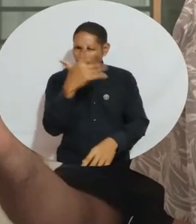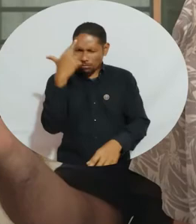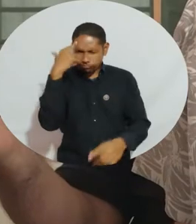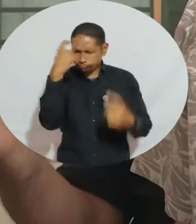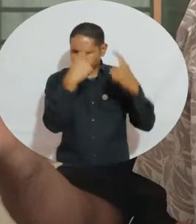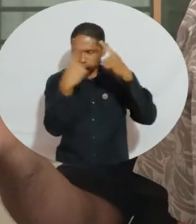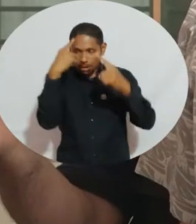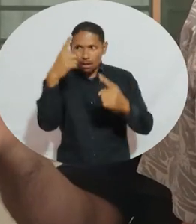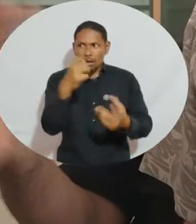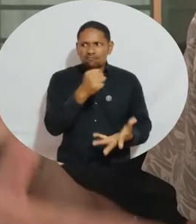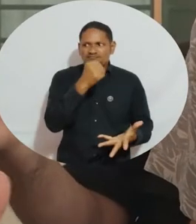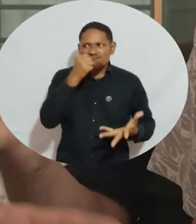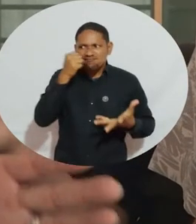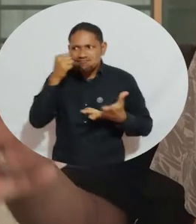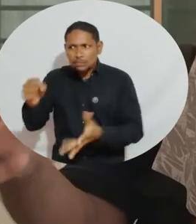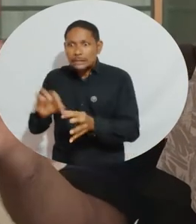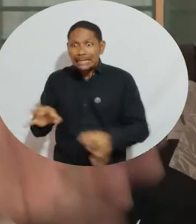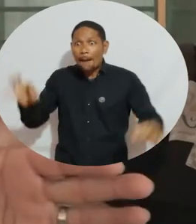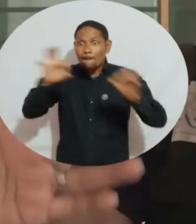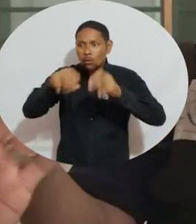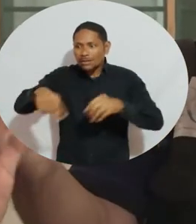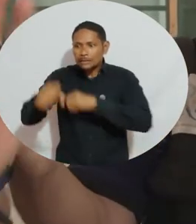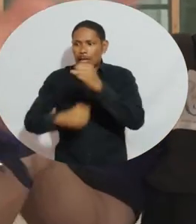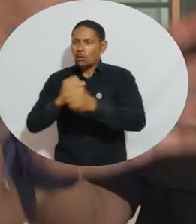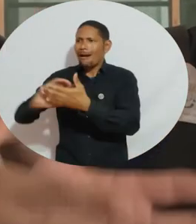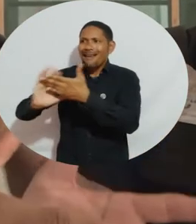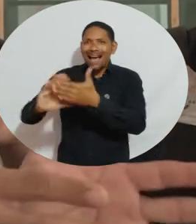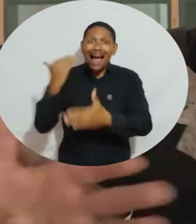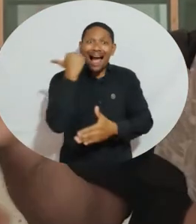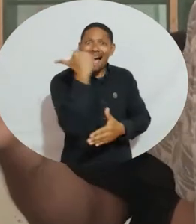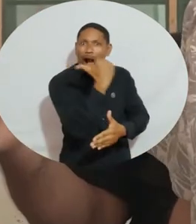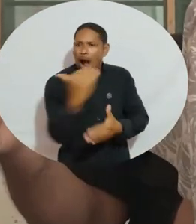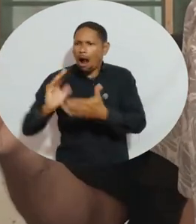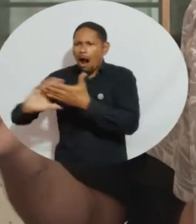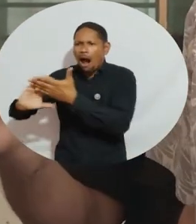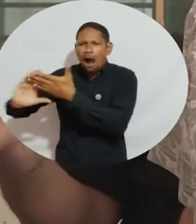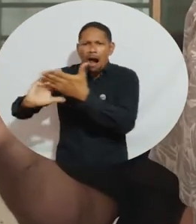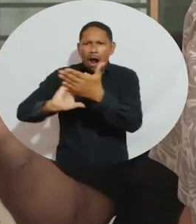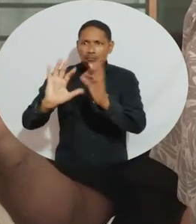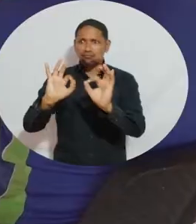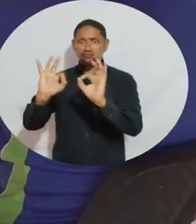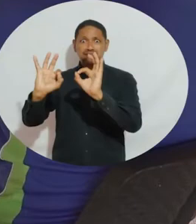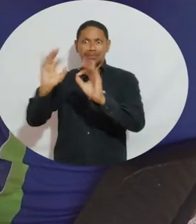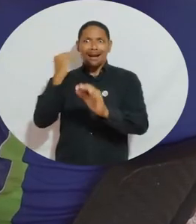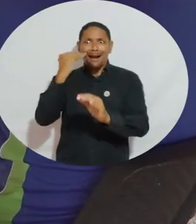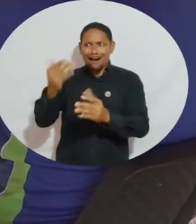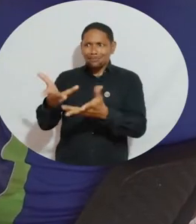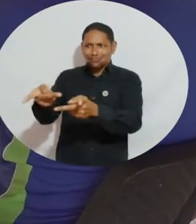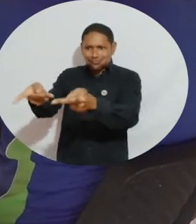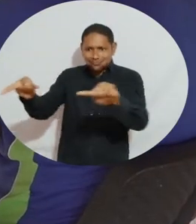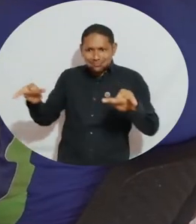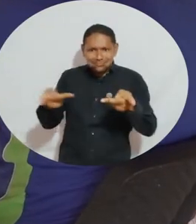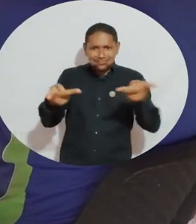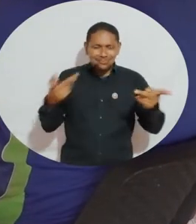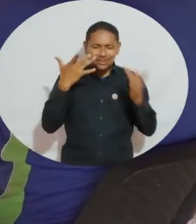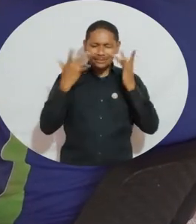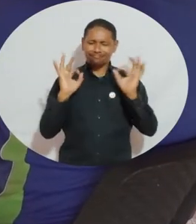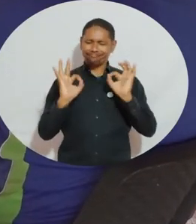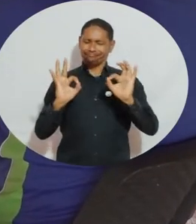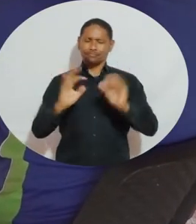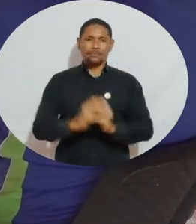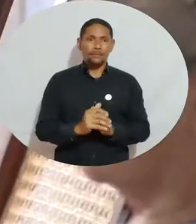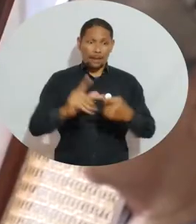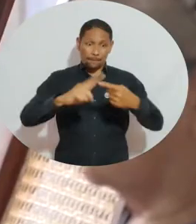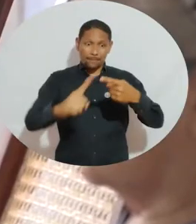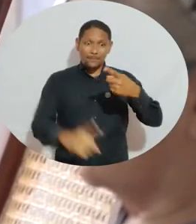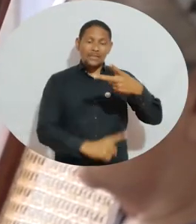de pesos, para terminar completamente la meta de este año, ese pabellón de mujeres, para que todas esas mujeres que ustedes ven ahí tengan su espacio en las mejores